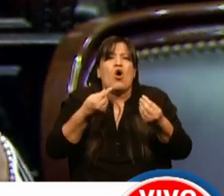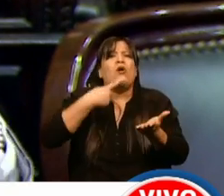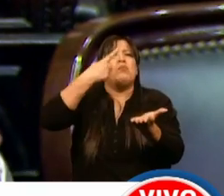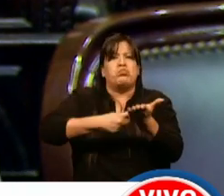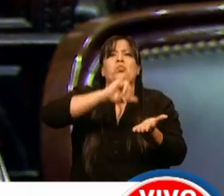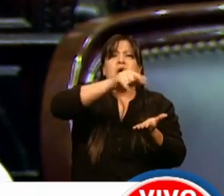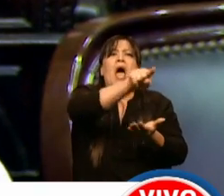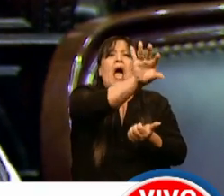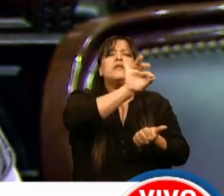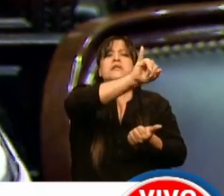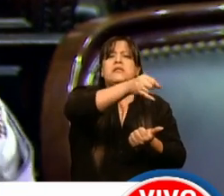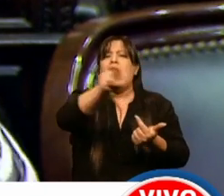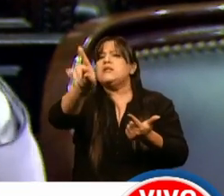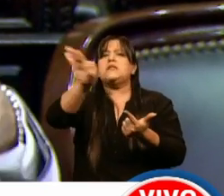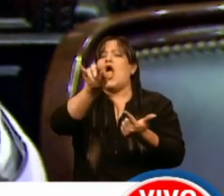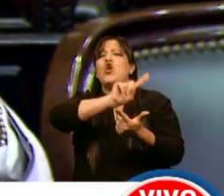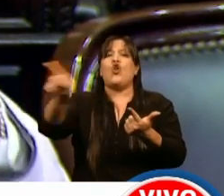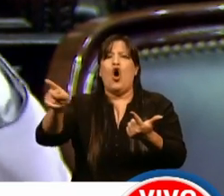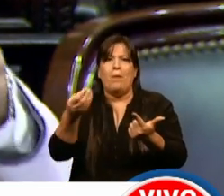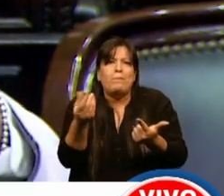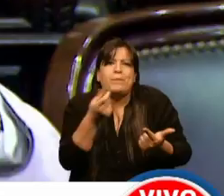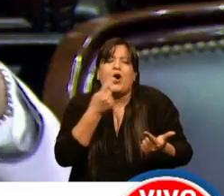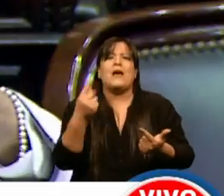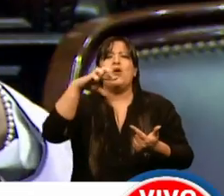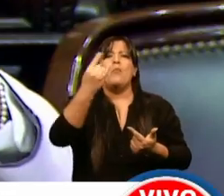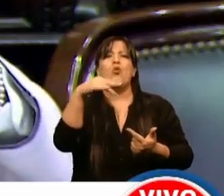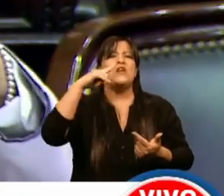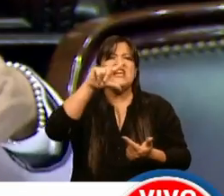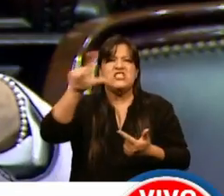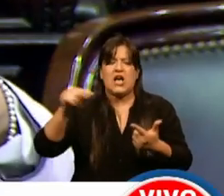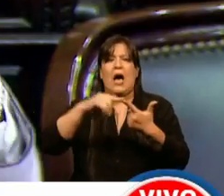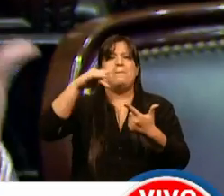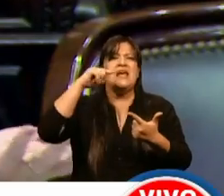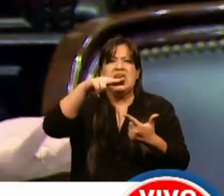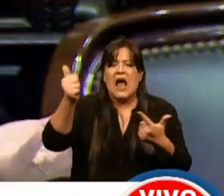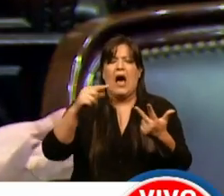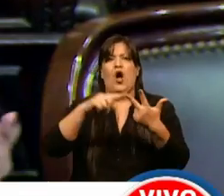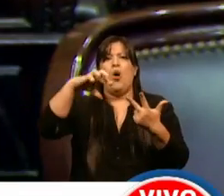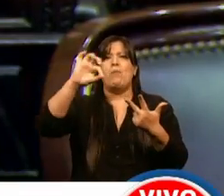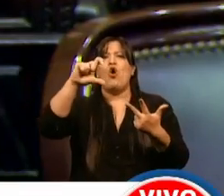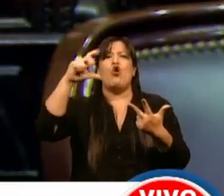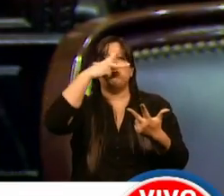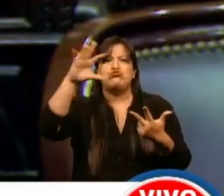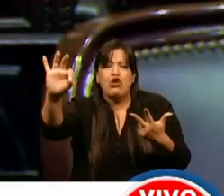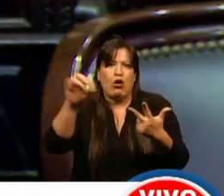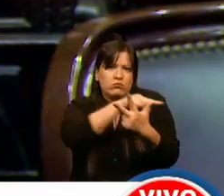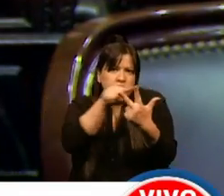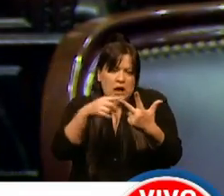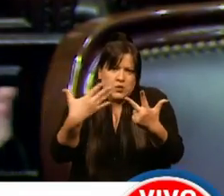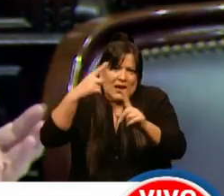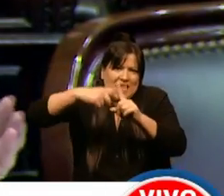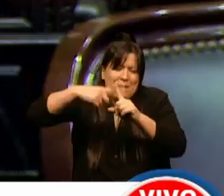departamento sí y un departamento no por ejemplo ponys la mina 8 donde claramente las las